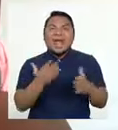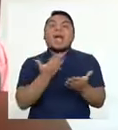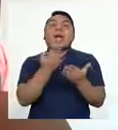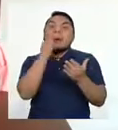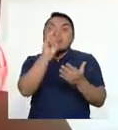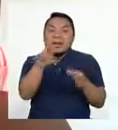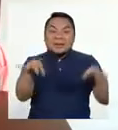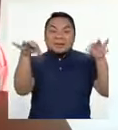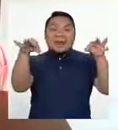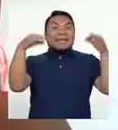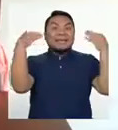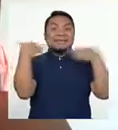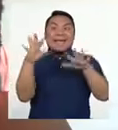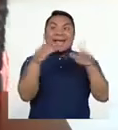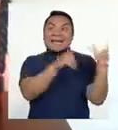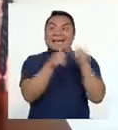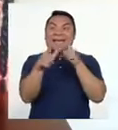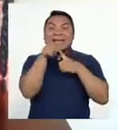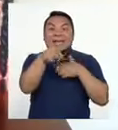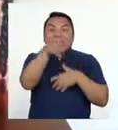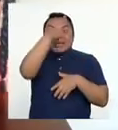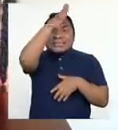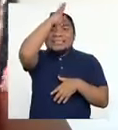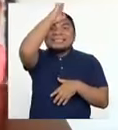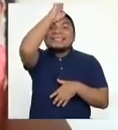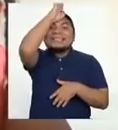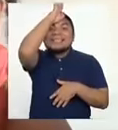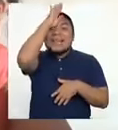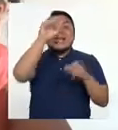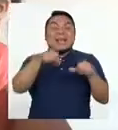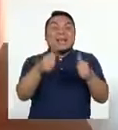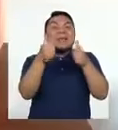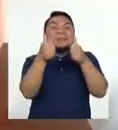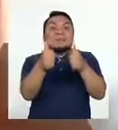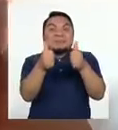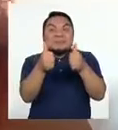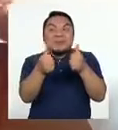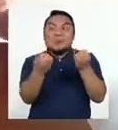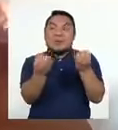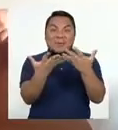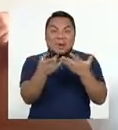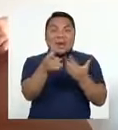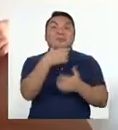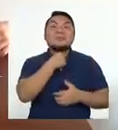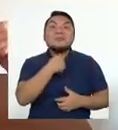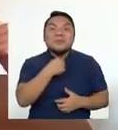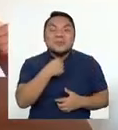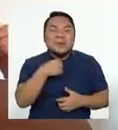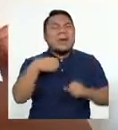¡Ya está! ¡Es una gallina! ¡Quedó lindísima, ¿no? ¡Sí!